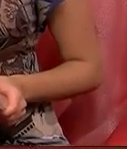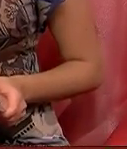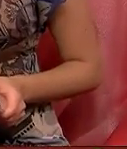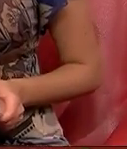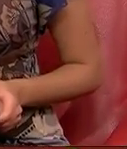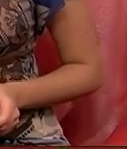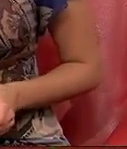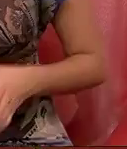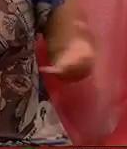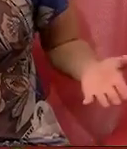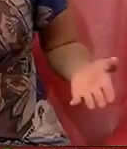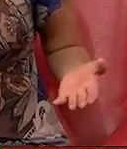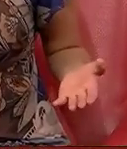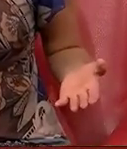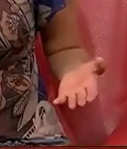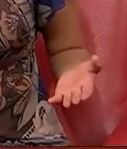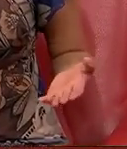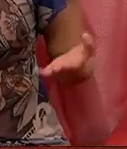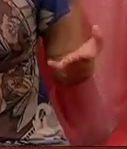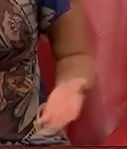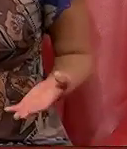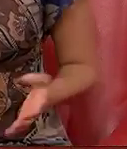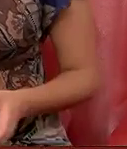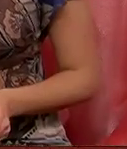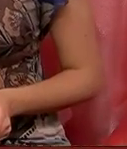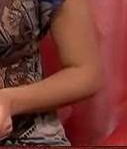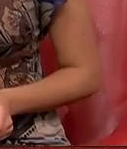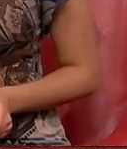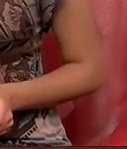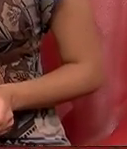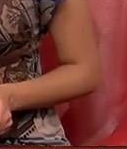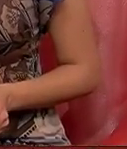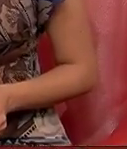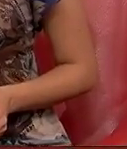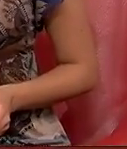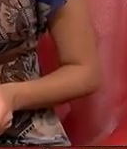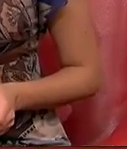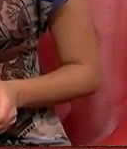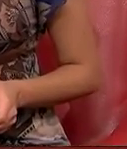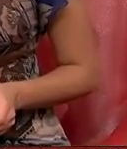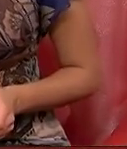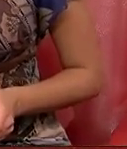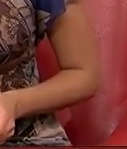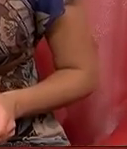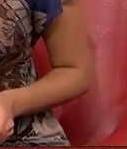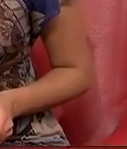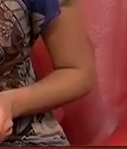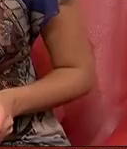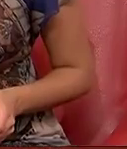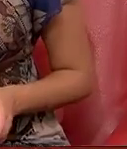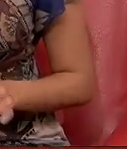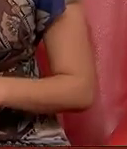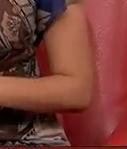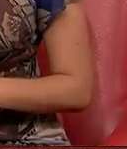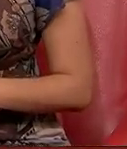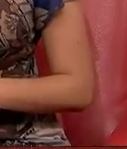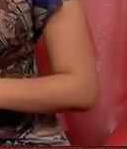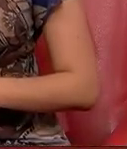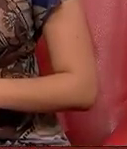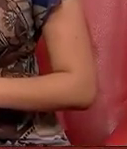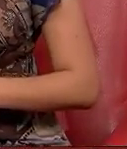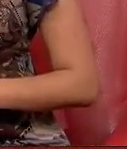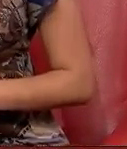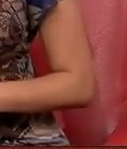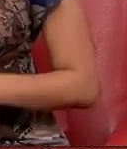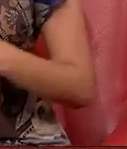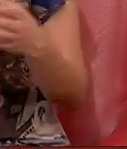por supuesto, pues causa muchísima controversia y molestia entre muchos usuarios, sobre todo, por ejemplo, en algunos casos, como el